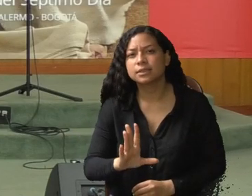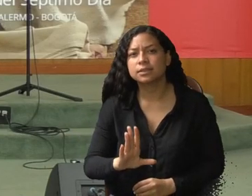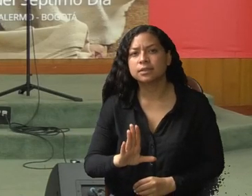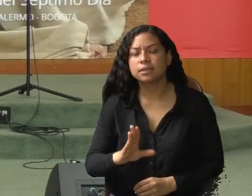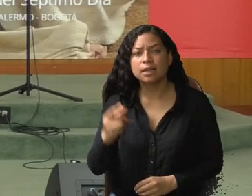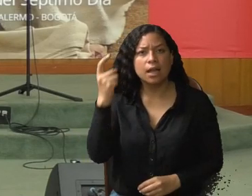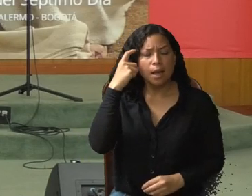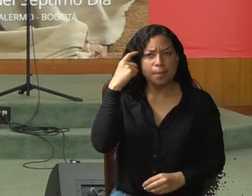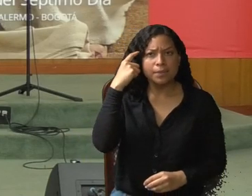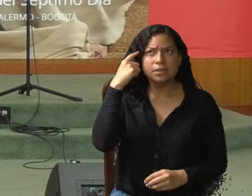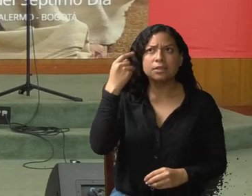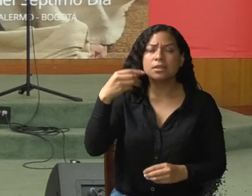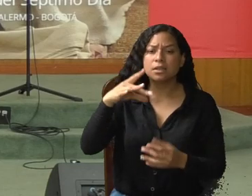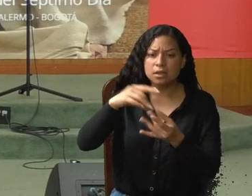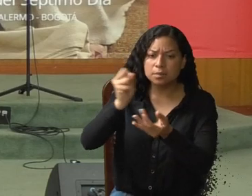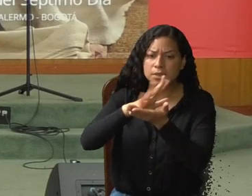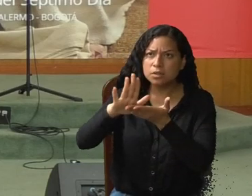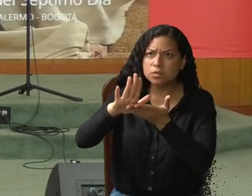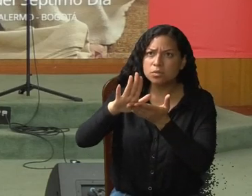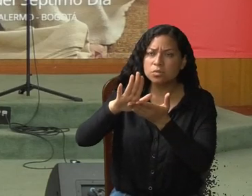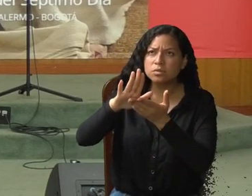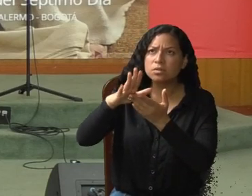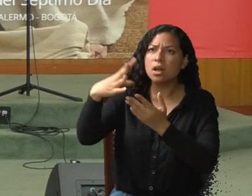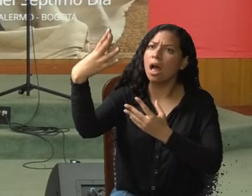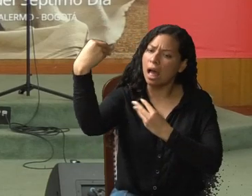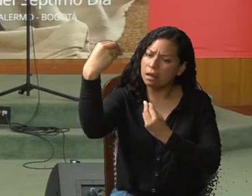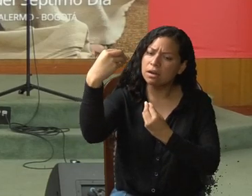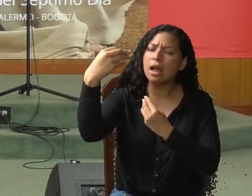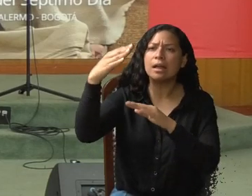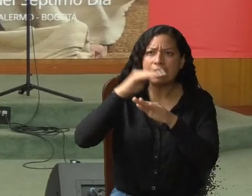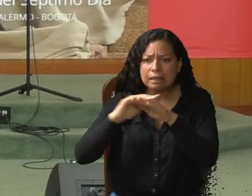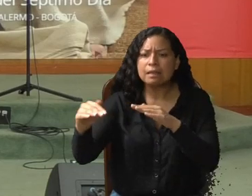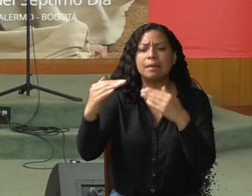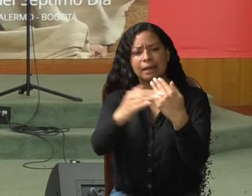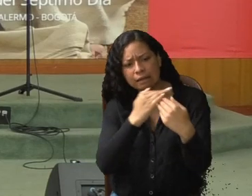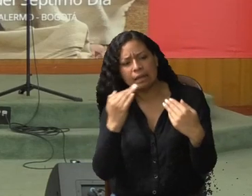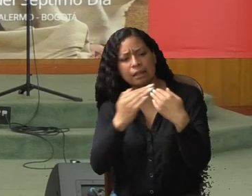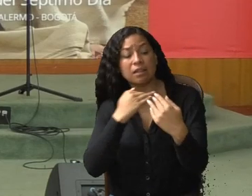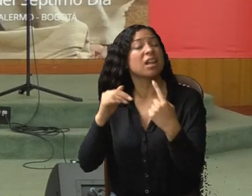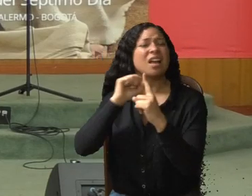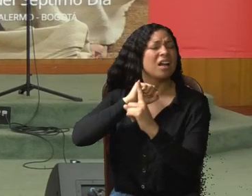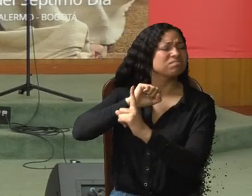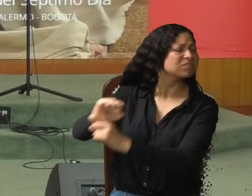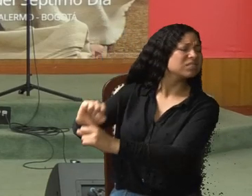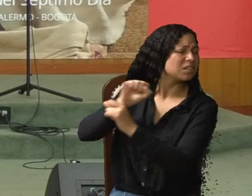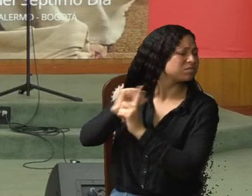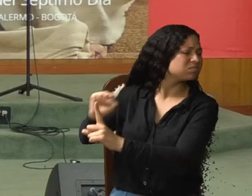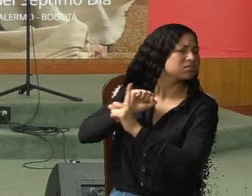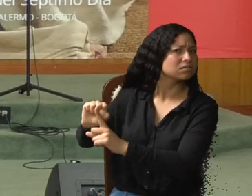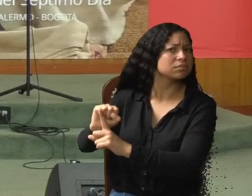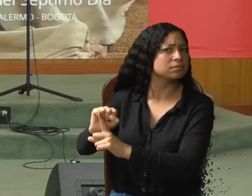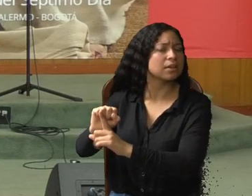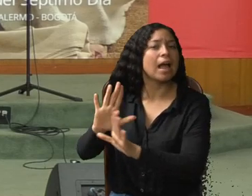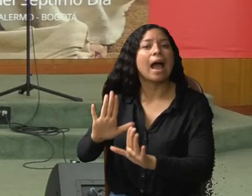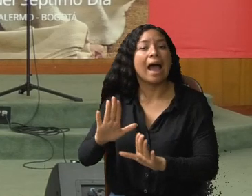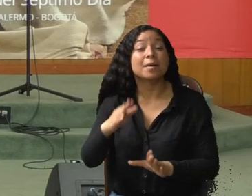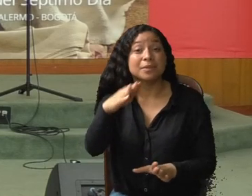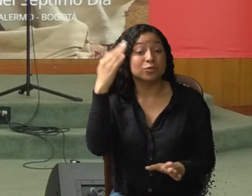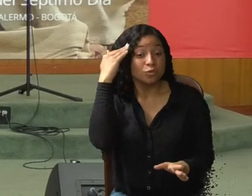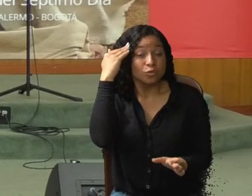la voz del Espíritu Santo. Y si es así, el Espíritu Santo no te va a dejar quieto porque Él